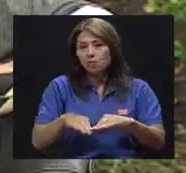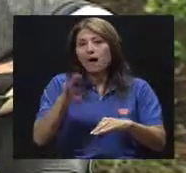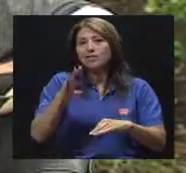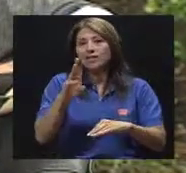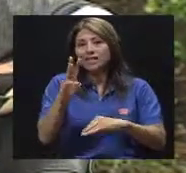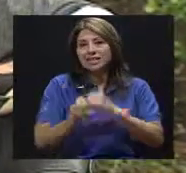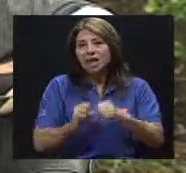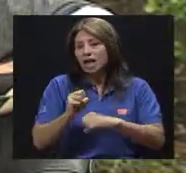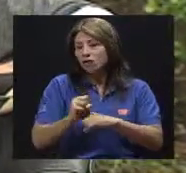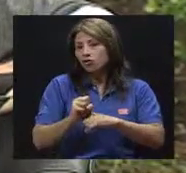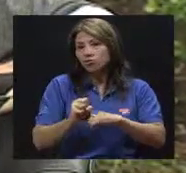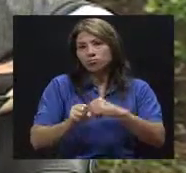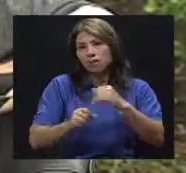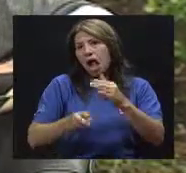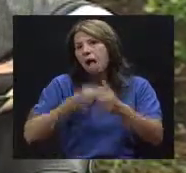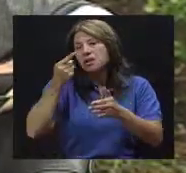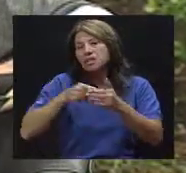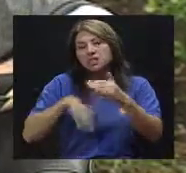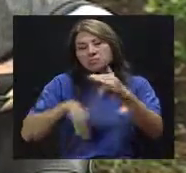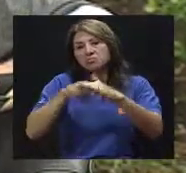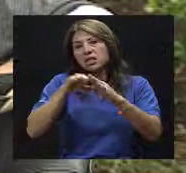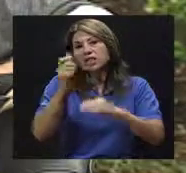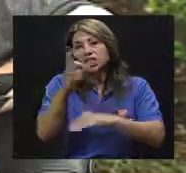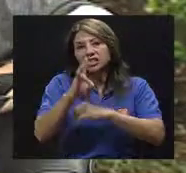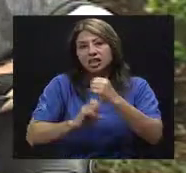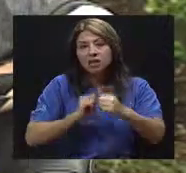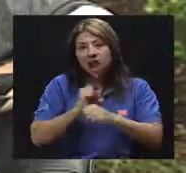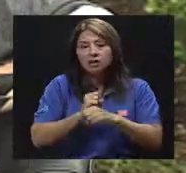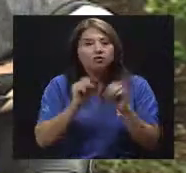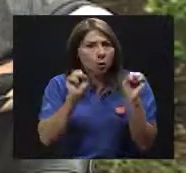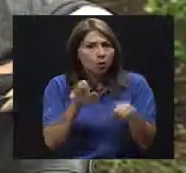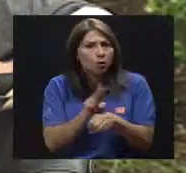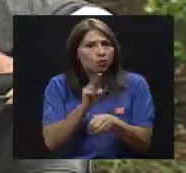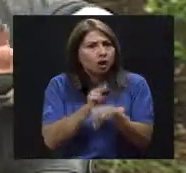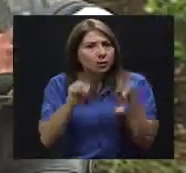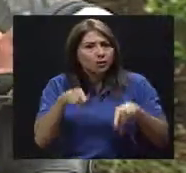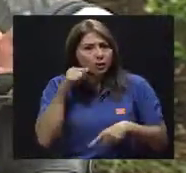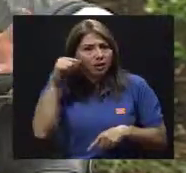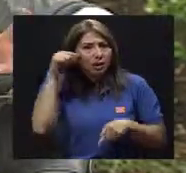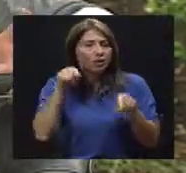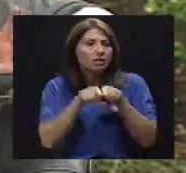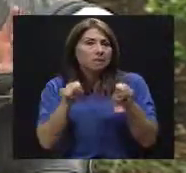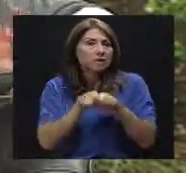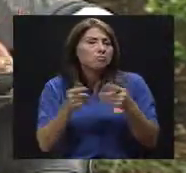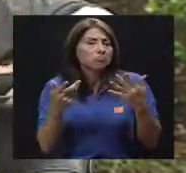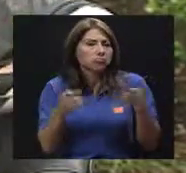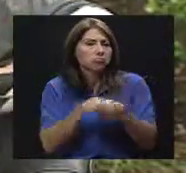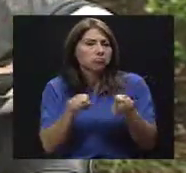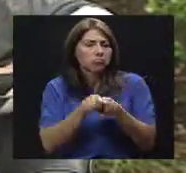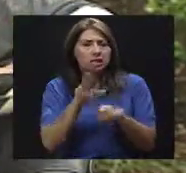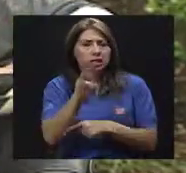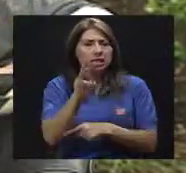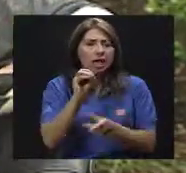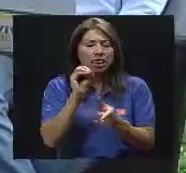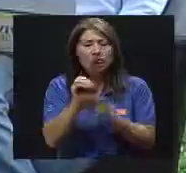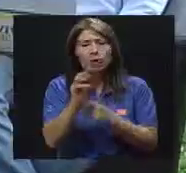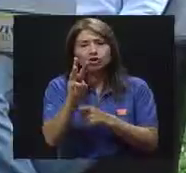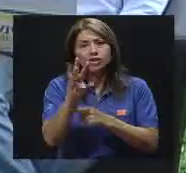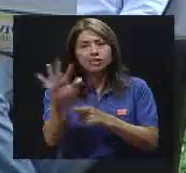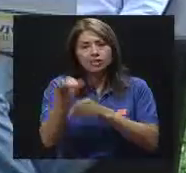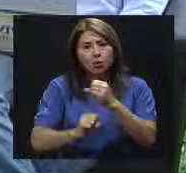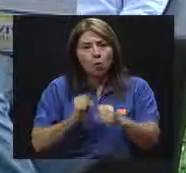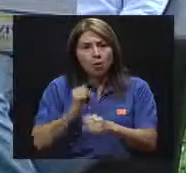adelante, algunos hasta los 17 años, otros tienen aprobaciones hasta personas adultas, inclusive de 60, 65 años,